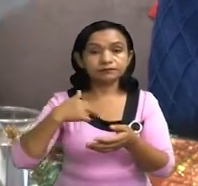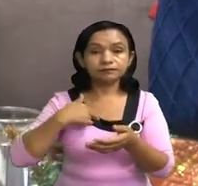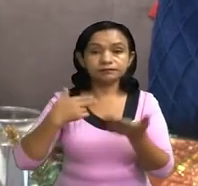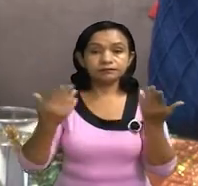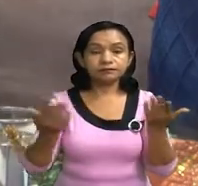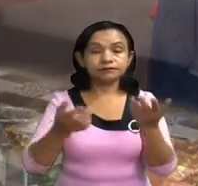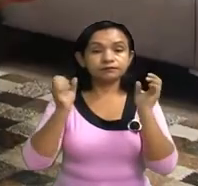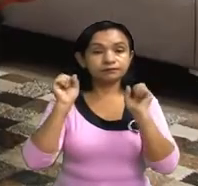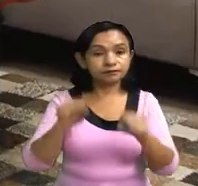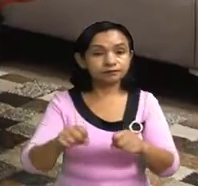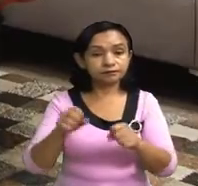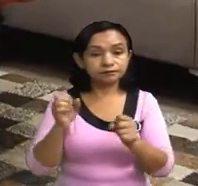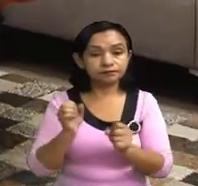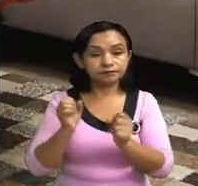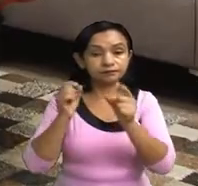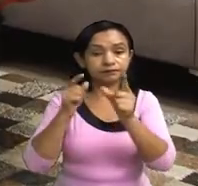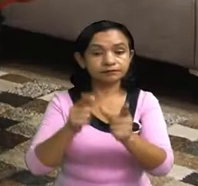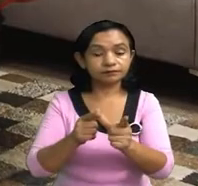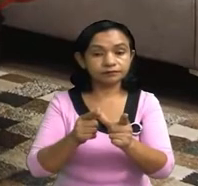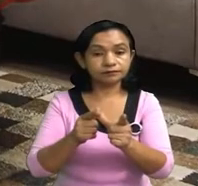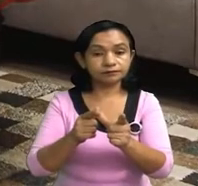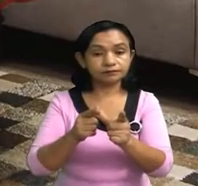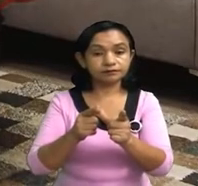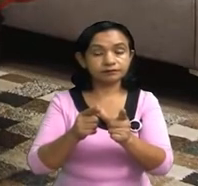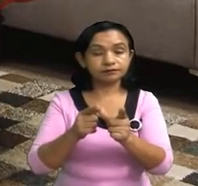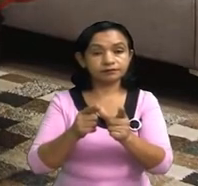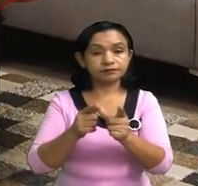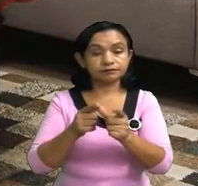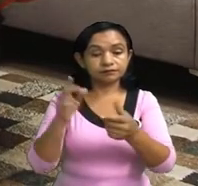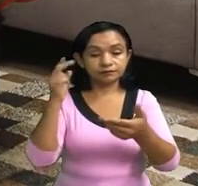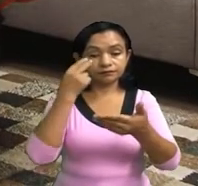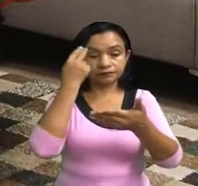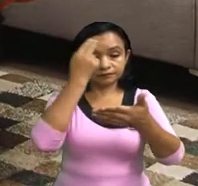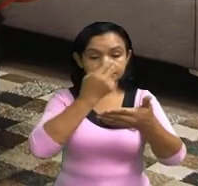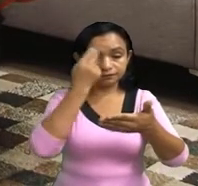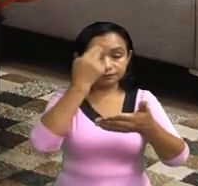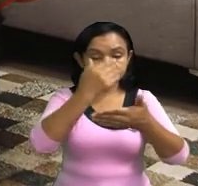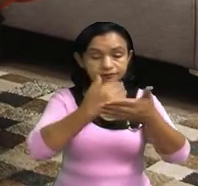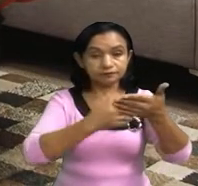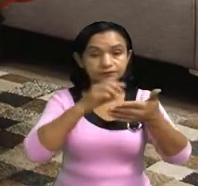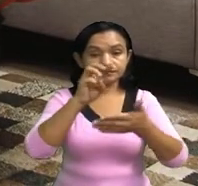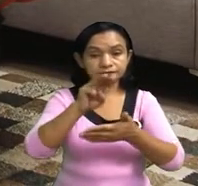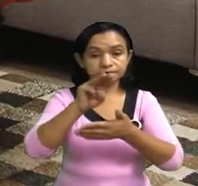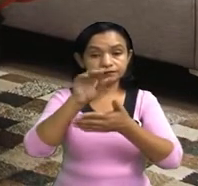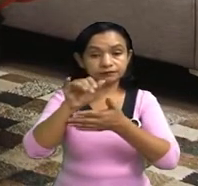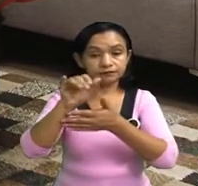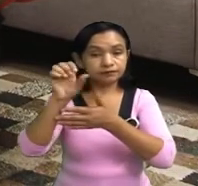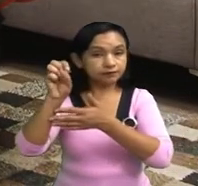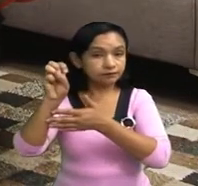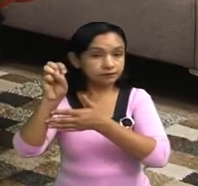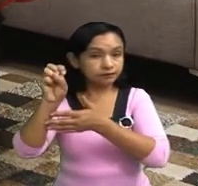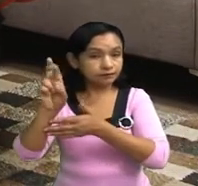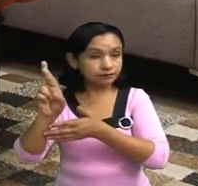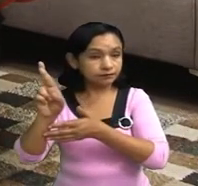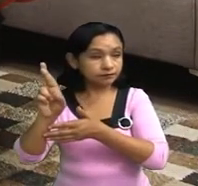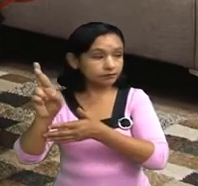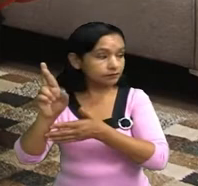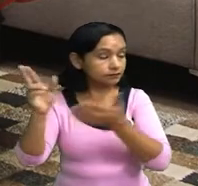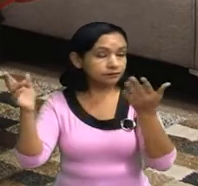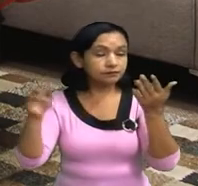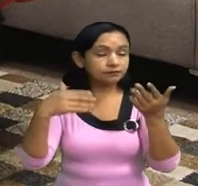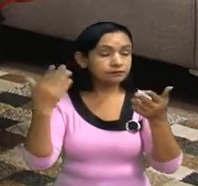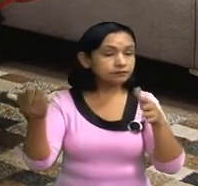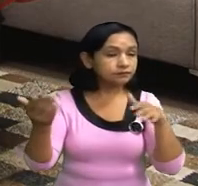¿Cómo es posible que en octubre, finales de octubre, en una encuesta de MIR sobre cuál